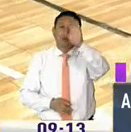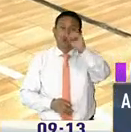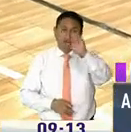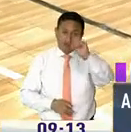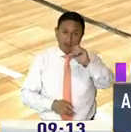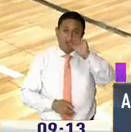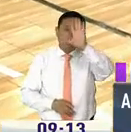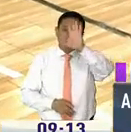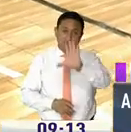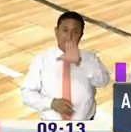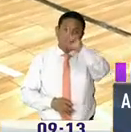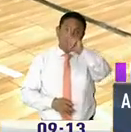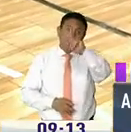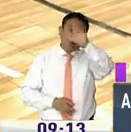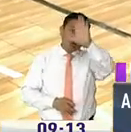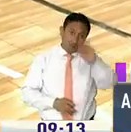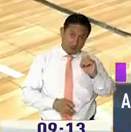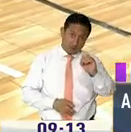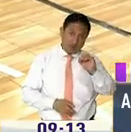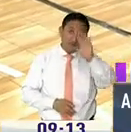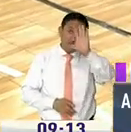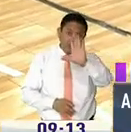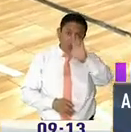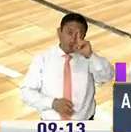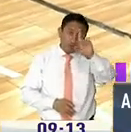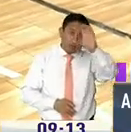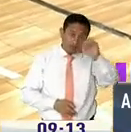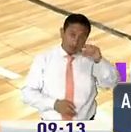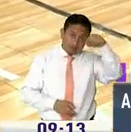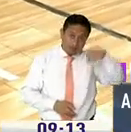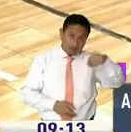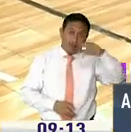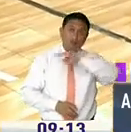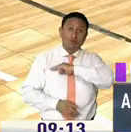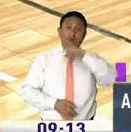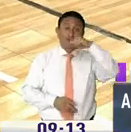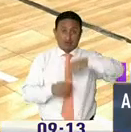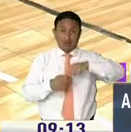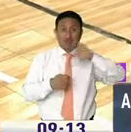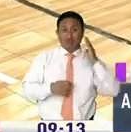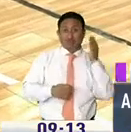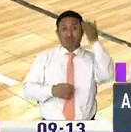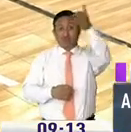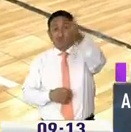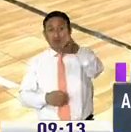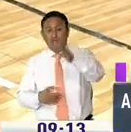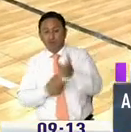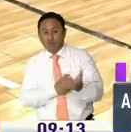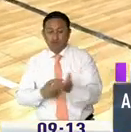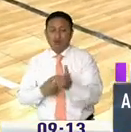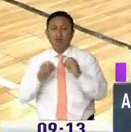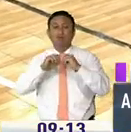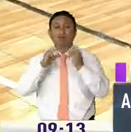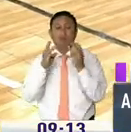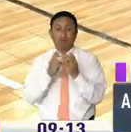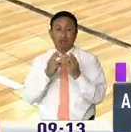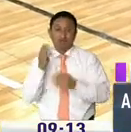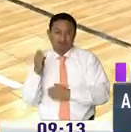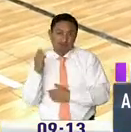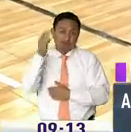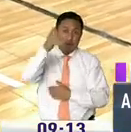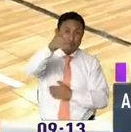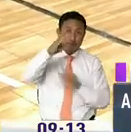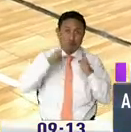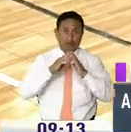1-800-510-510 y dar la dirección. Será el municipio de Quito a través del patronato y otras entidades como el Cuerpo de Bomberos, el MIES, que se han sumado. Irán hasta